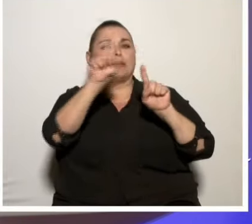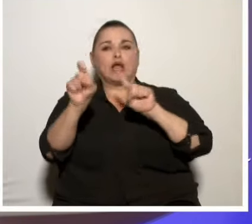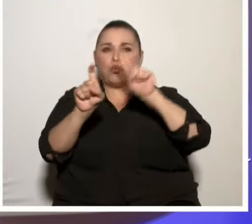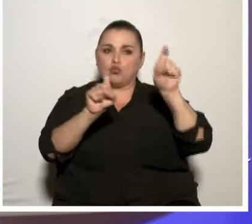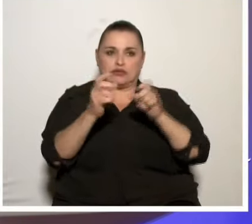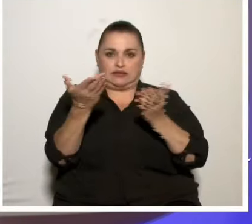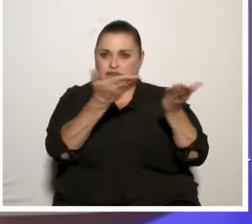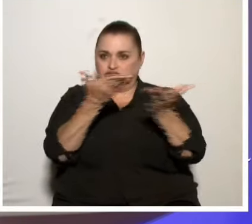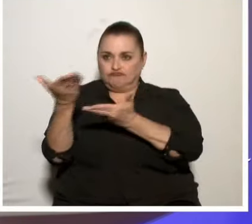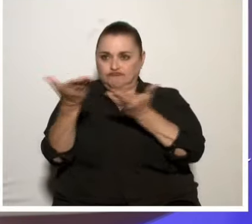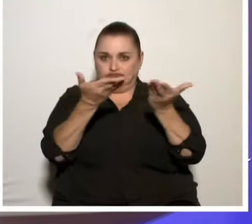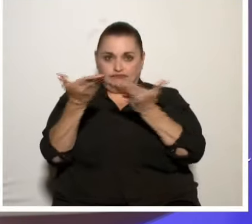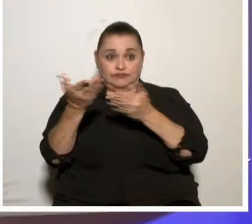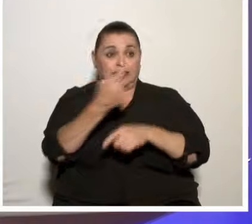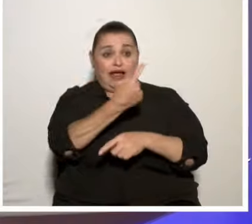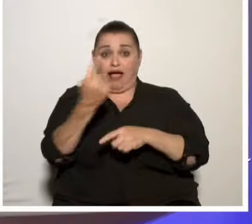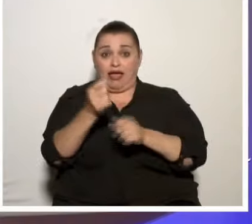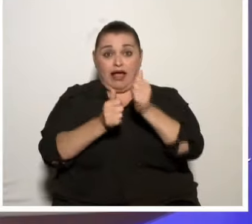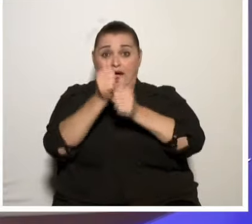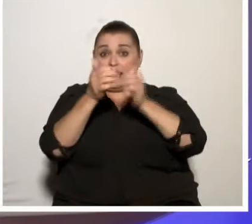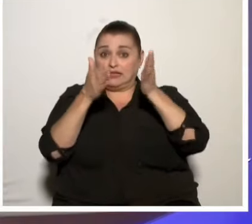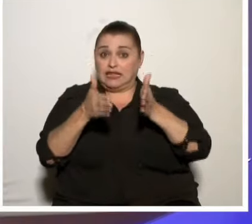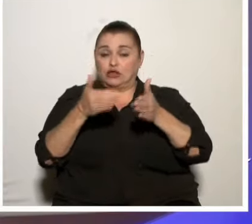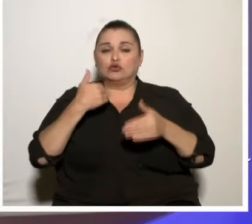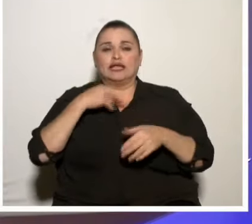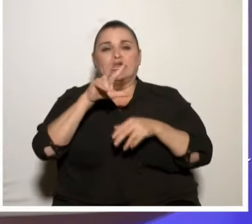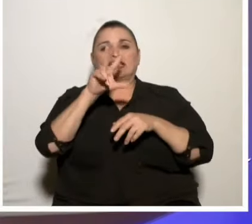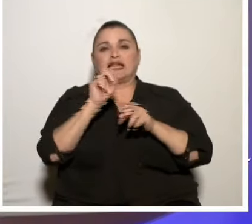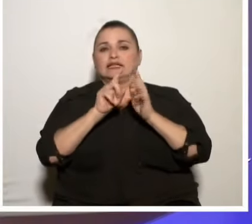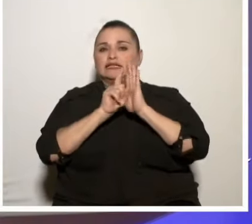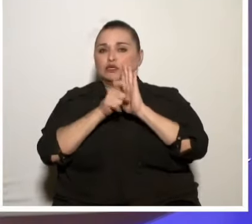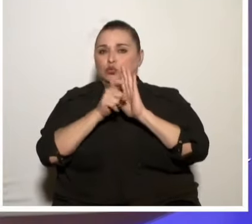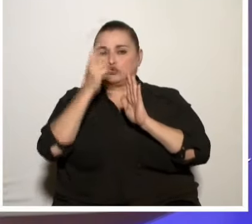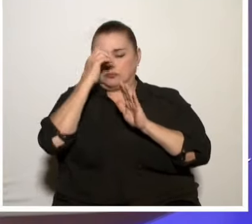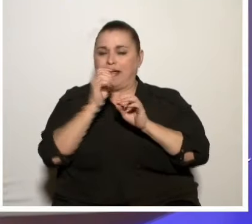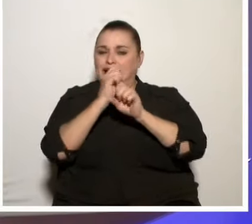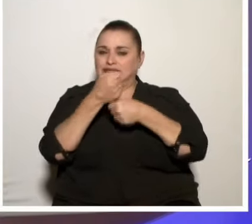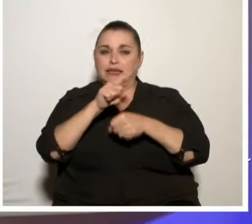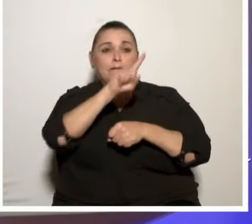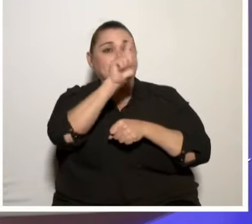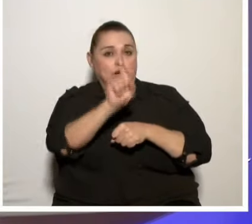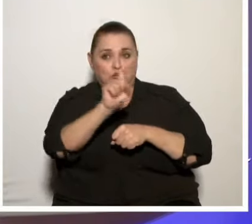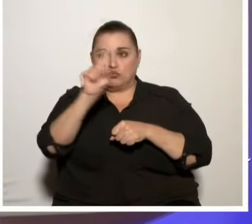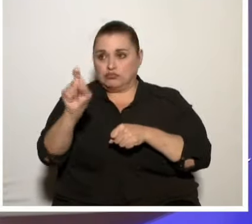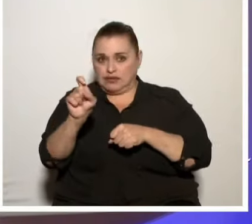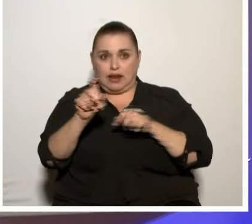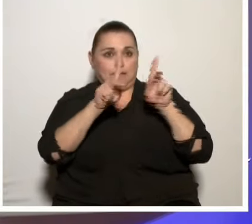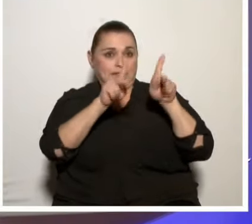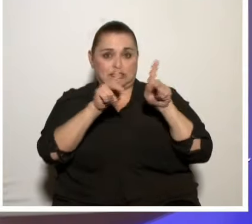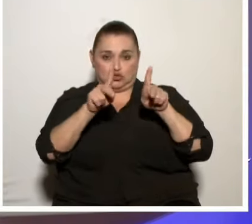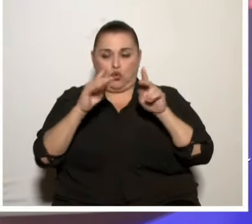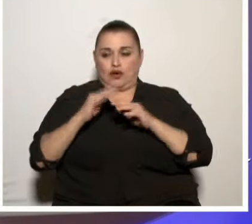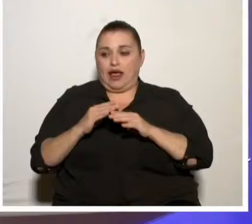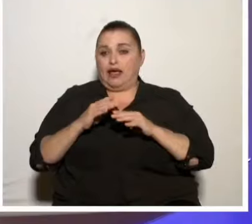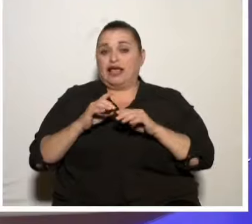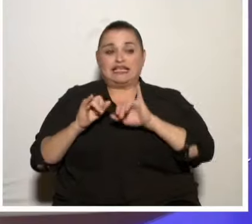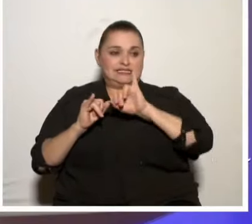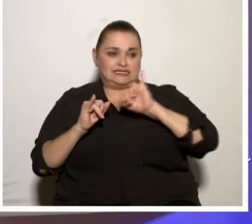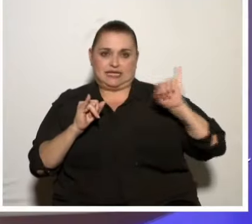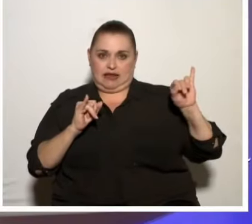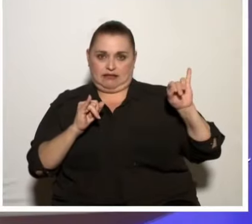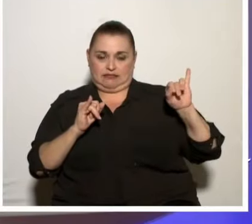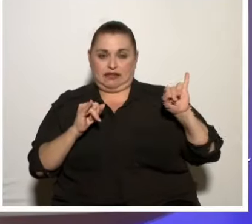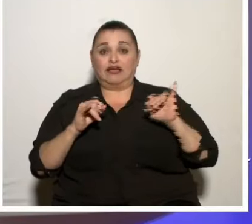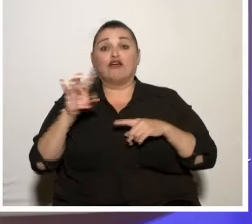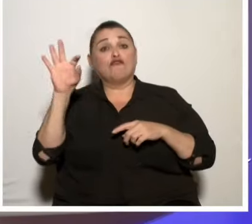entre sí. Cada candidato tendrá 30 segundos para formular su pregunta a la persona que está a su izquierda.